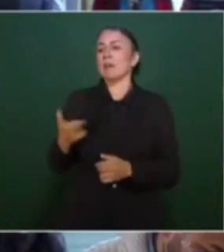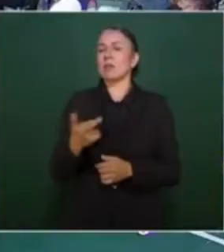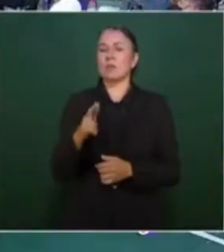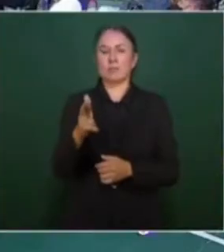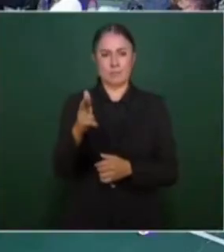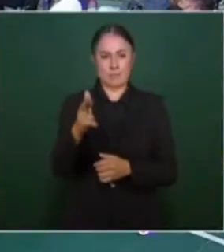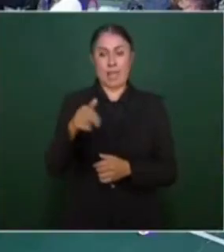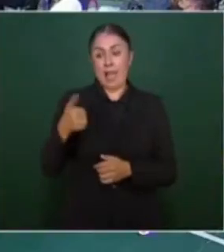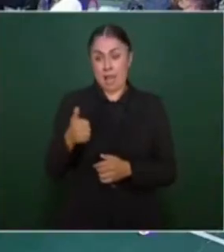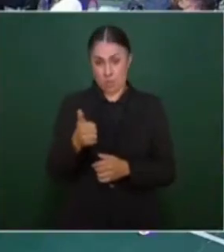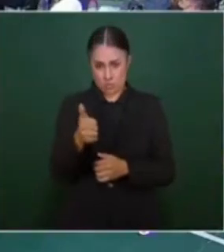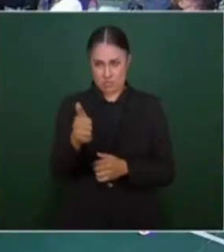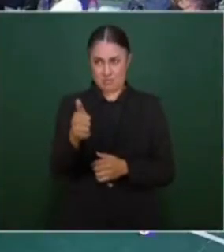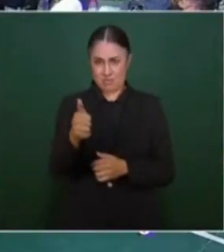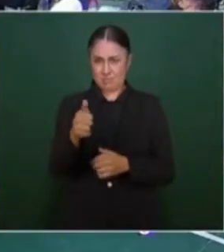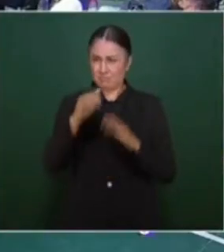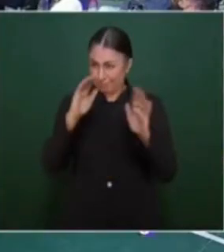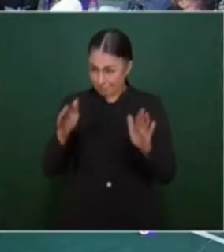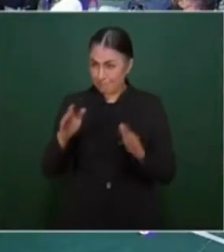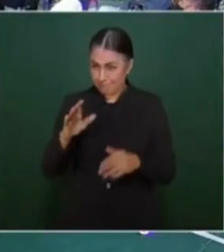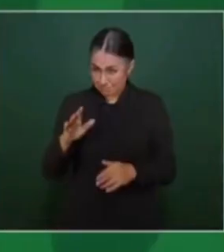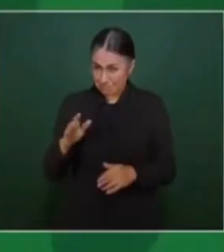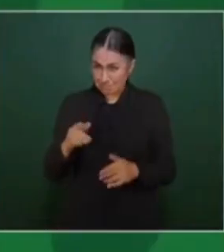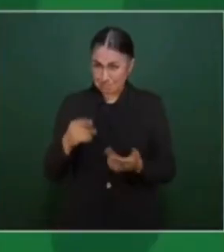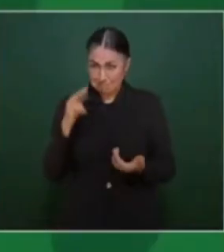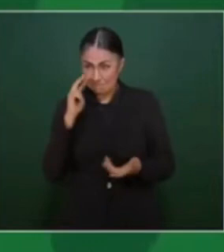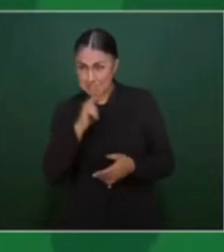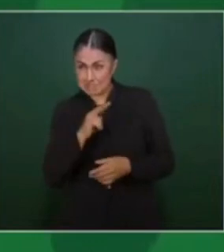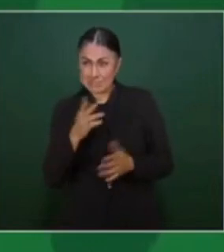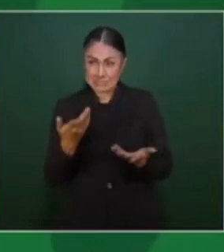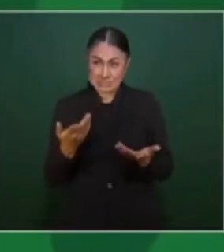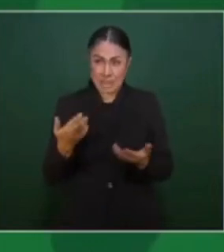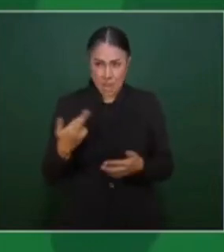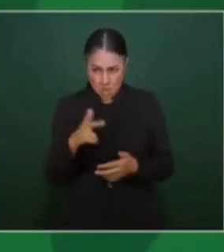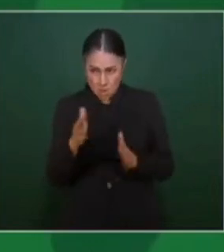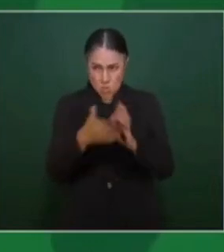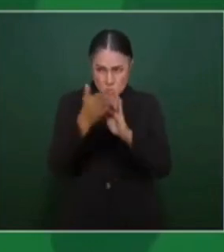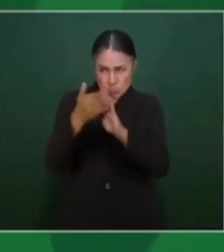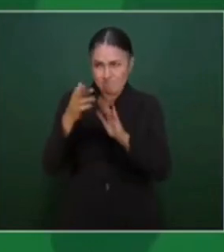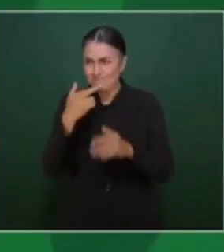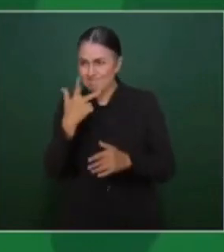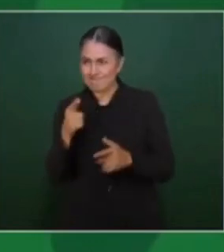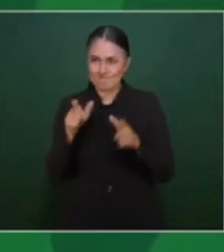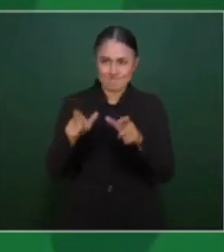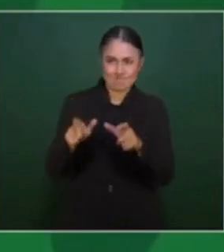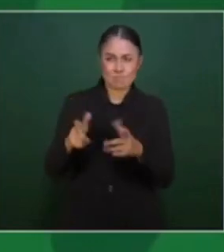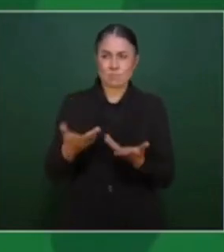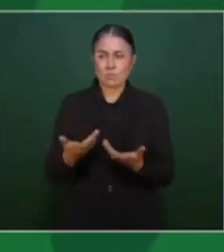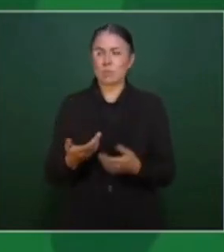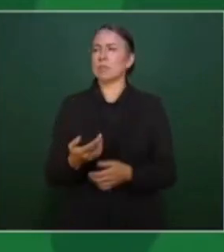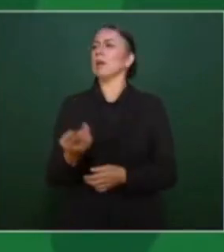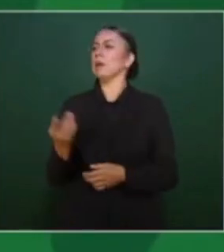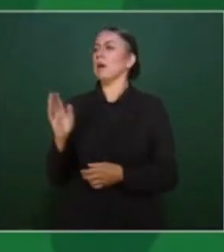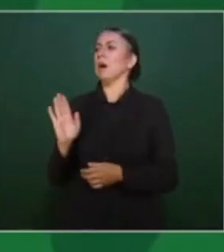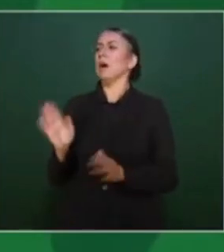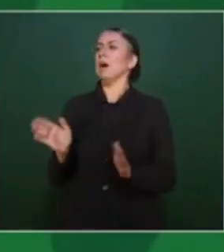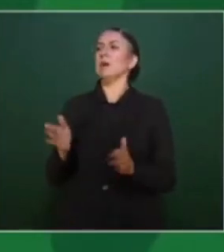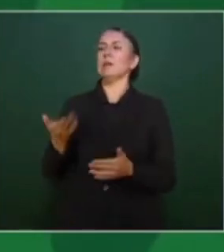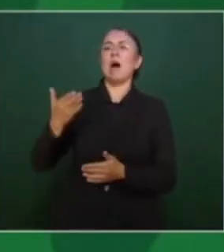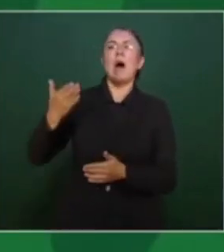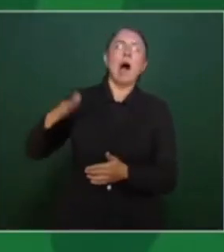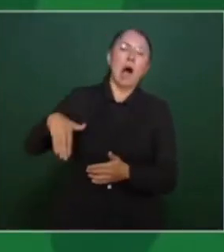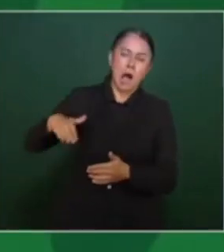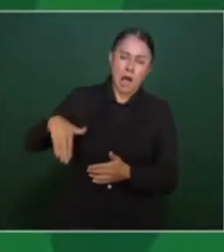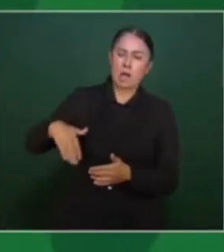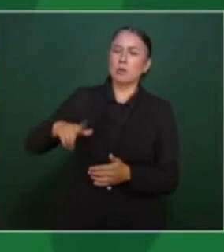pregunta. Nos los planteó el gobernador, lo vamos a analizar. Estamos trabajando